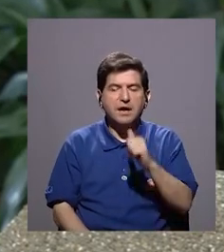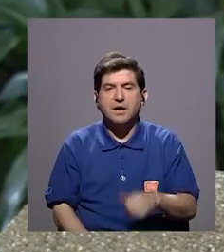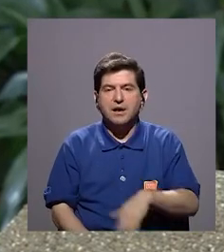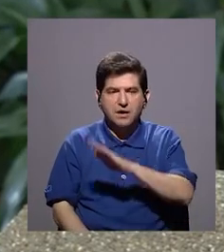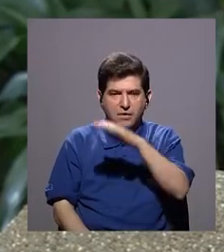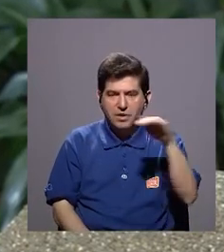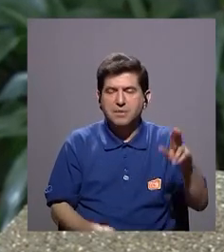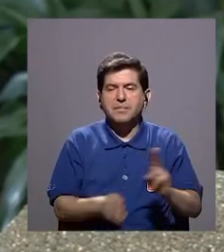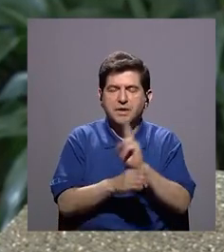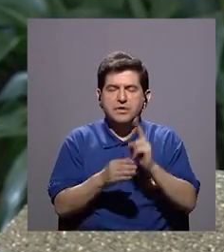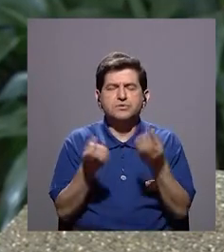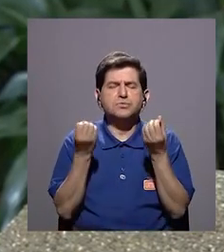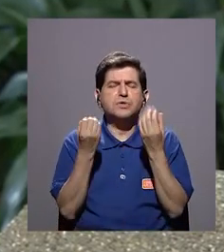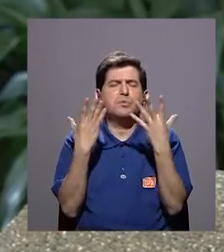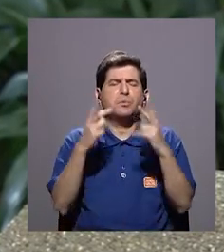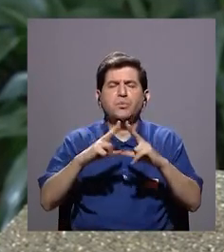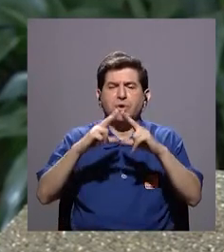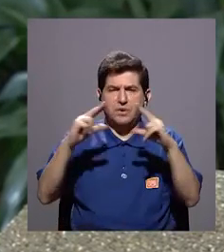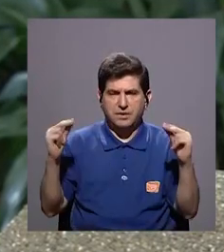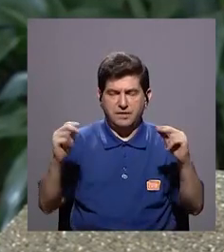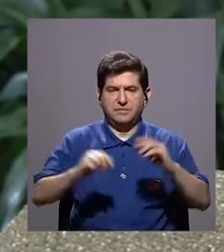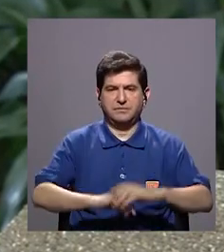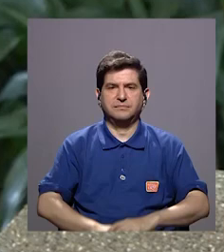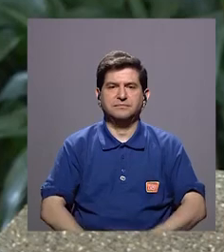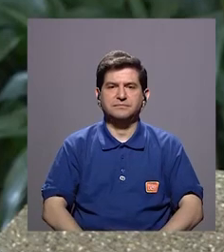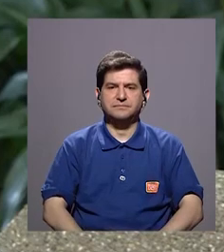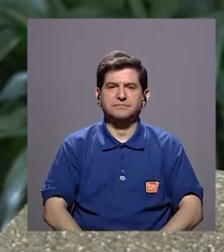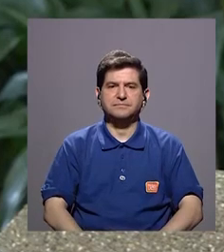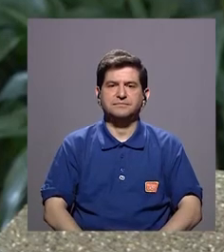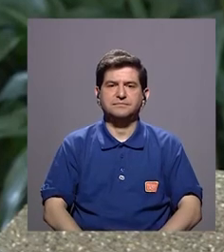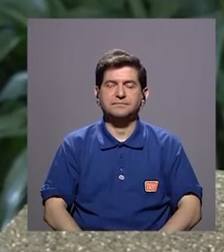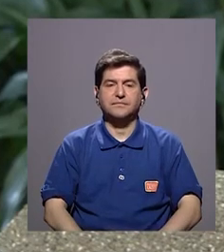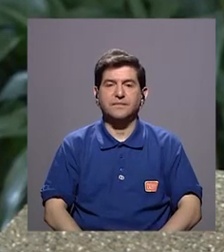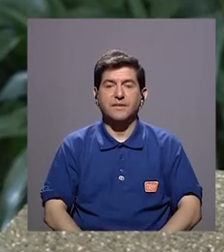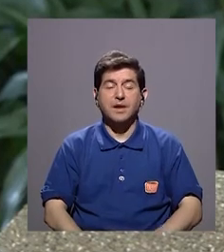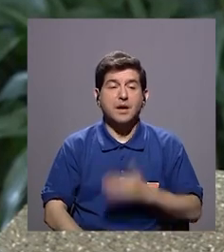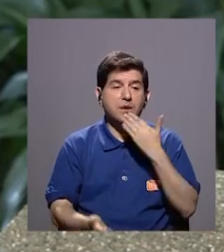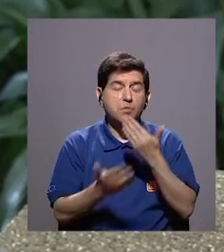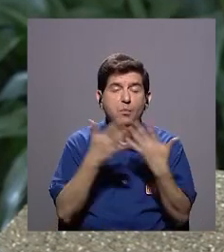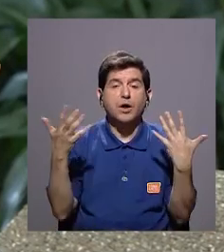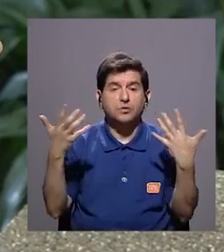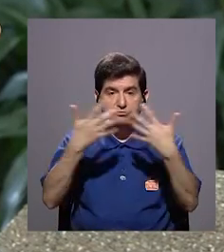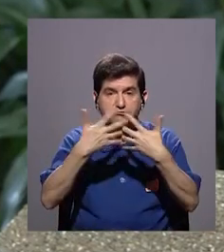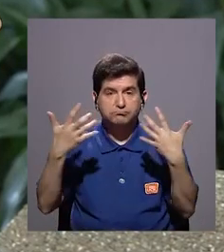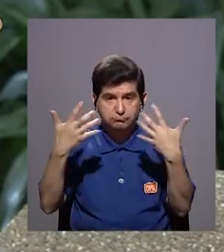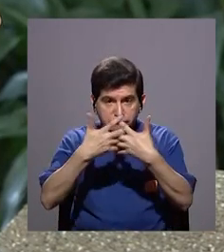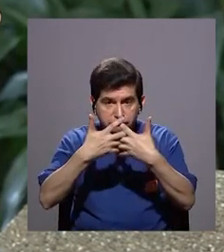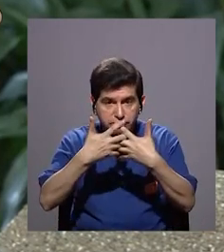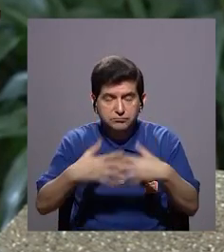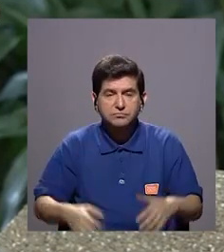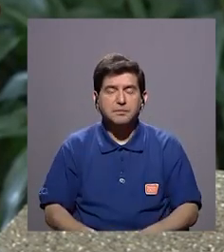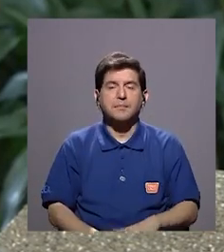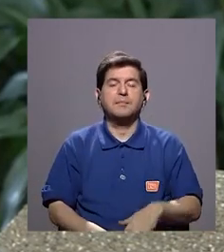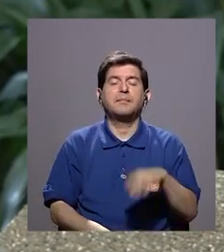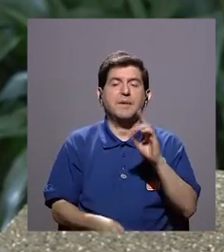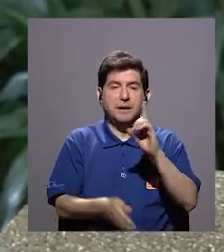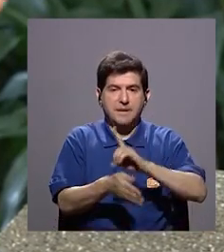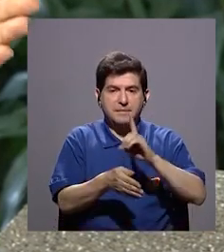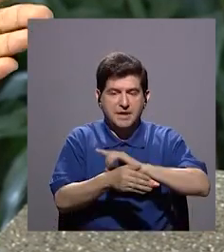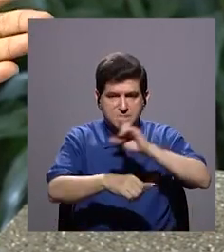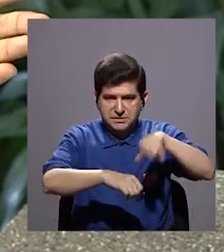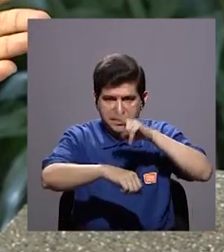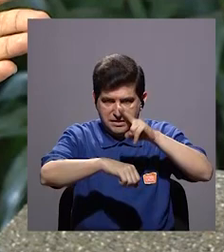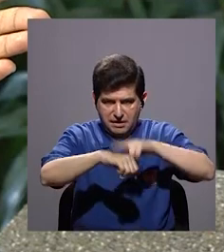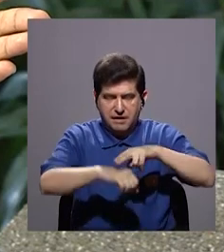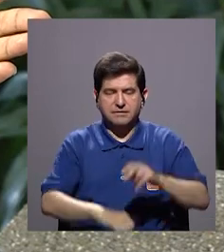agua de mar, que en Nicaragua se utiliza muchísimo. Entonces, puede ser un buen complemento para la